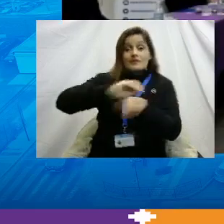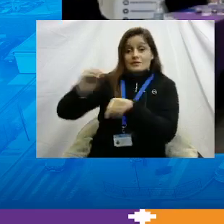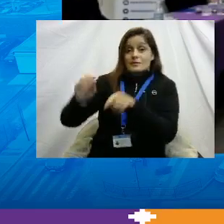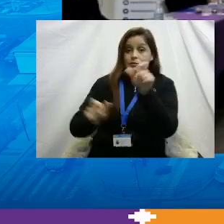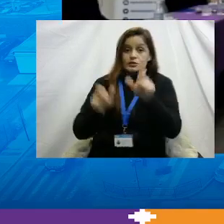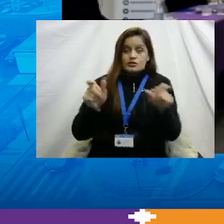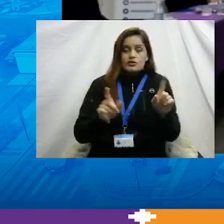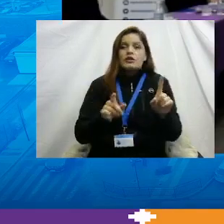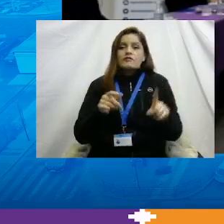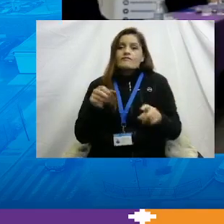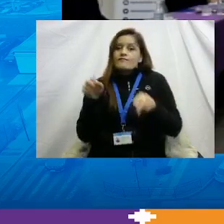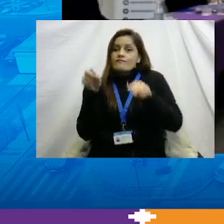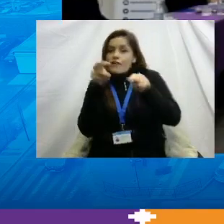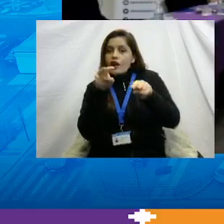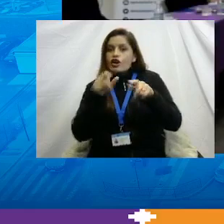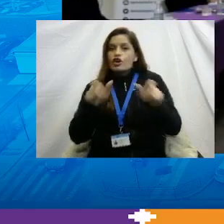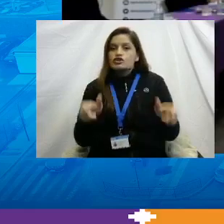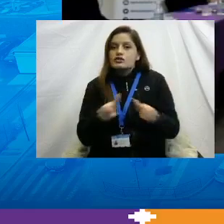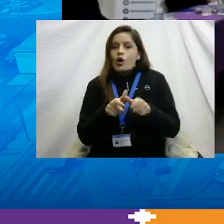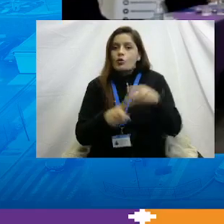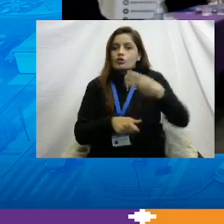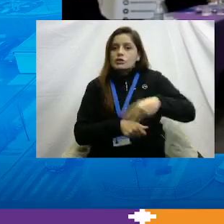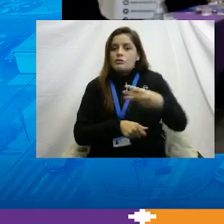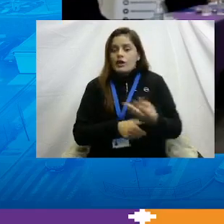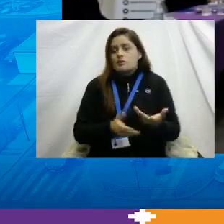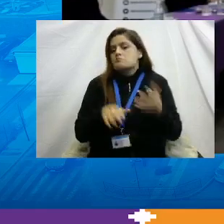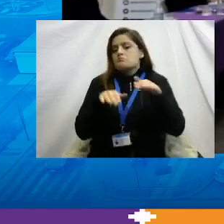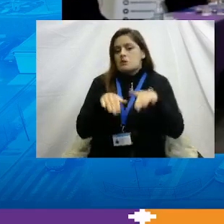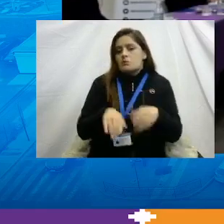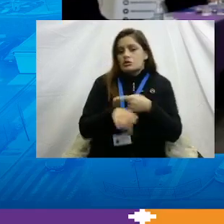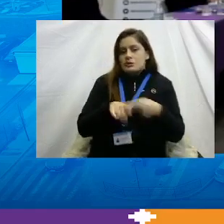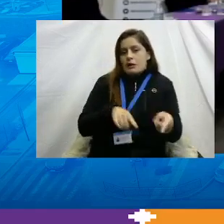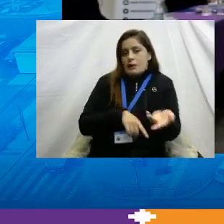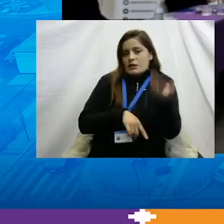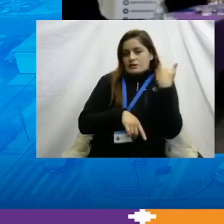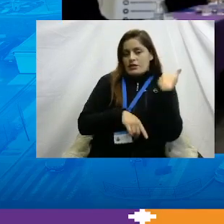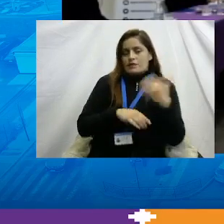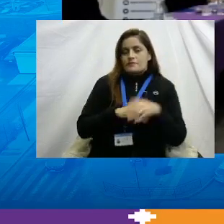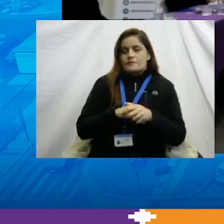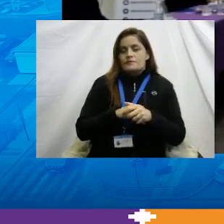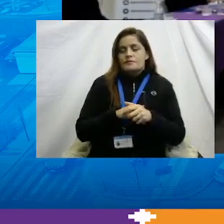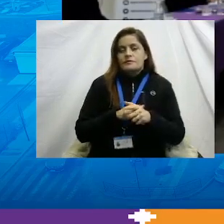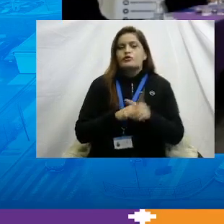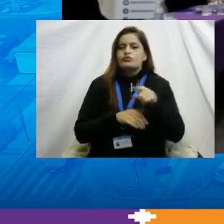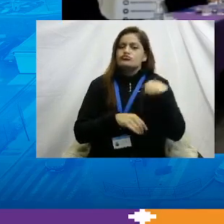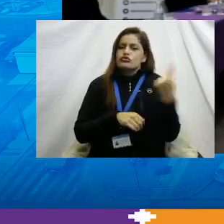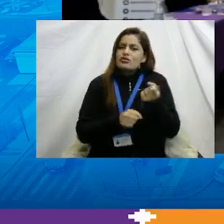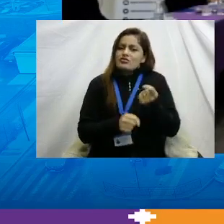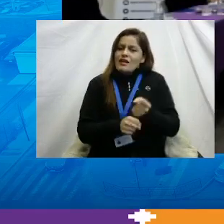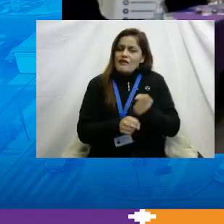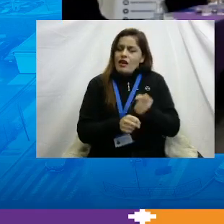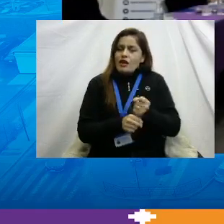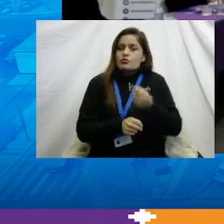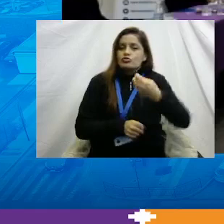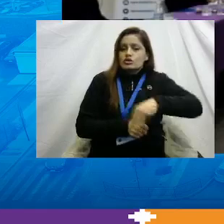que me imagino también están viendo este consejo, como lo hicieron la semana pasada, que hemos estado trabajando como municipio